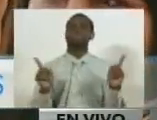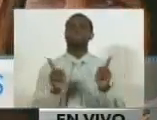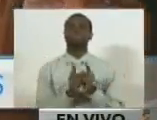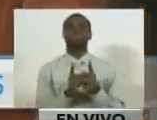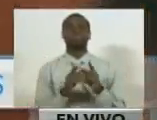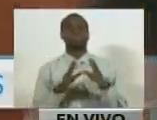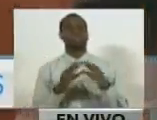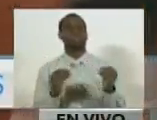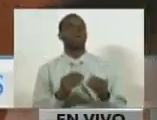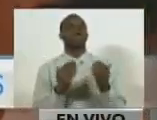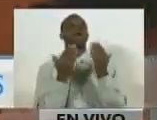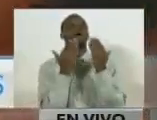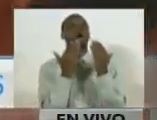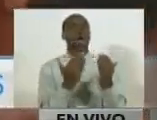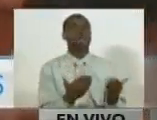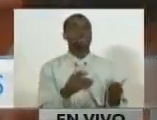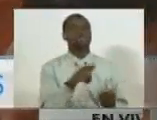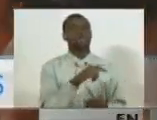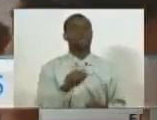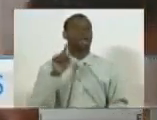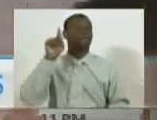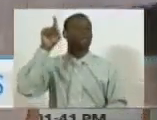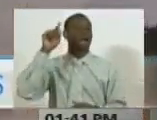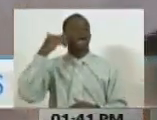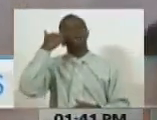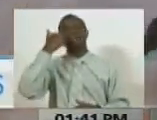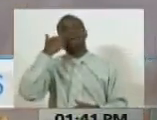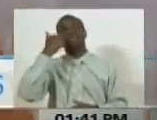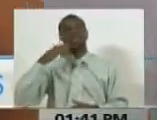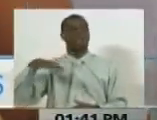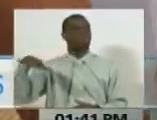le doy muchas gracias. Allá mi gente de Amazonas.